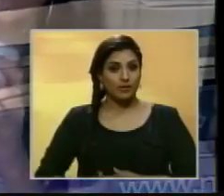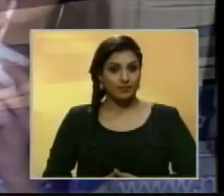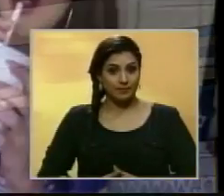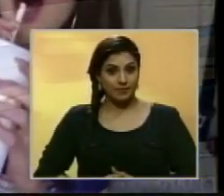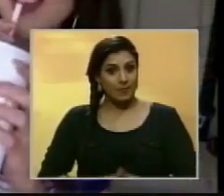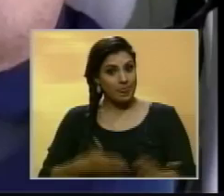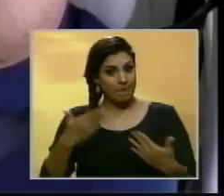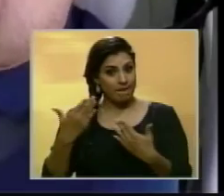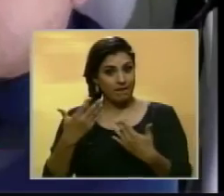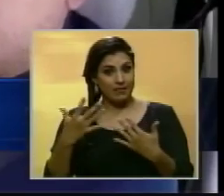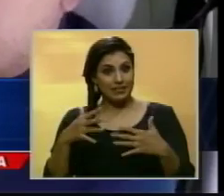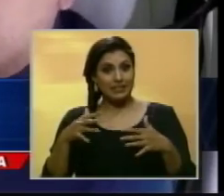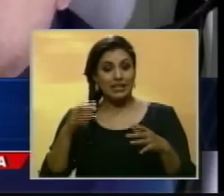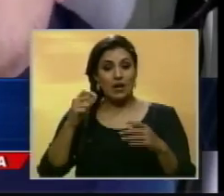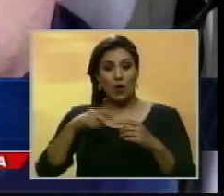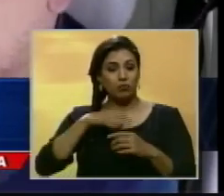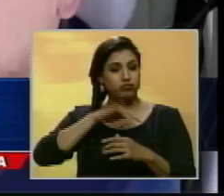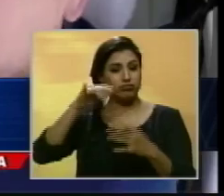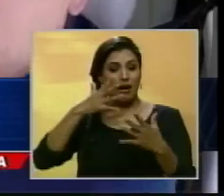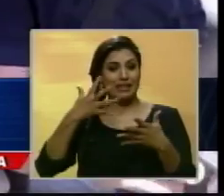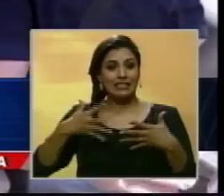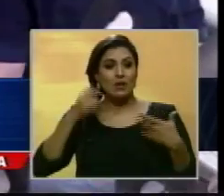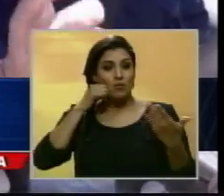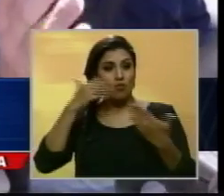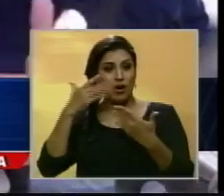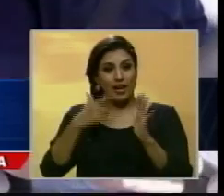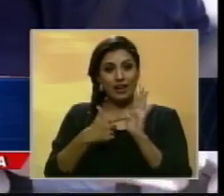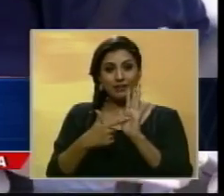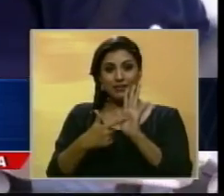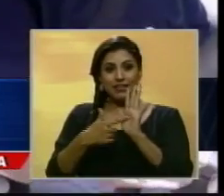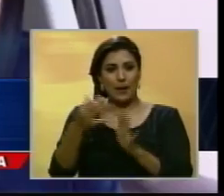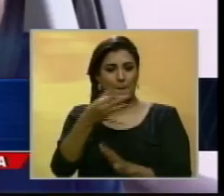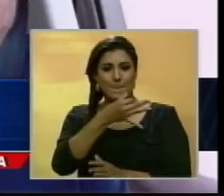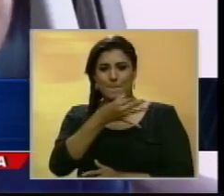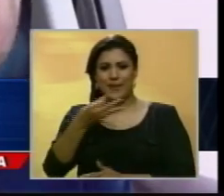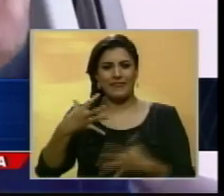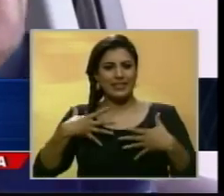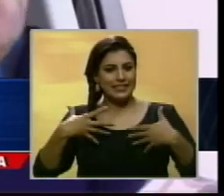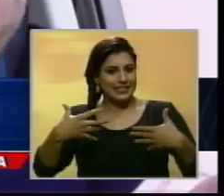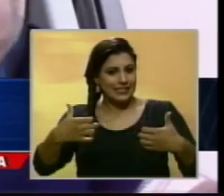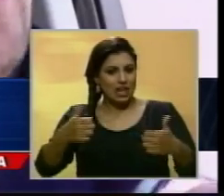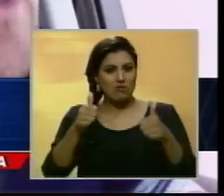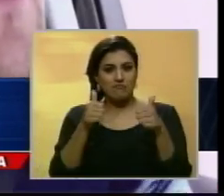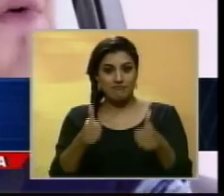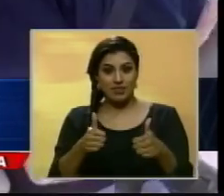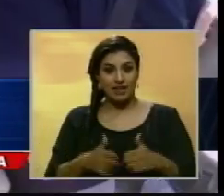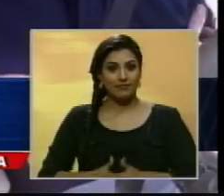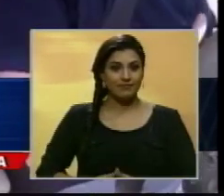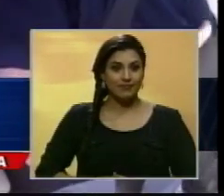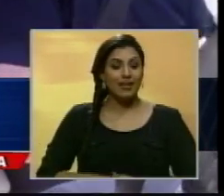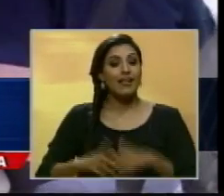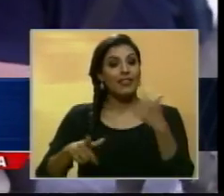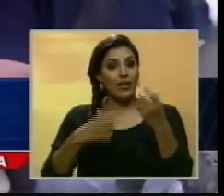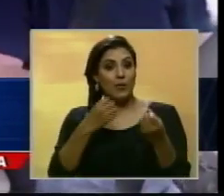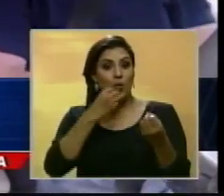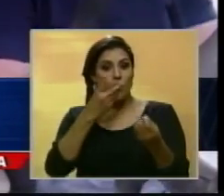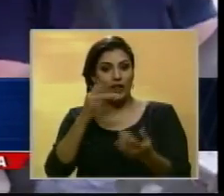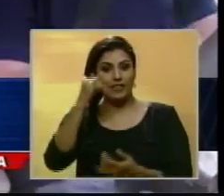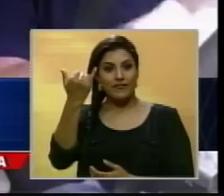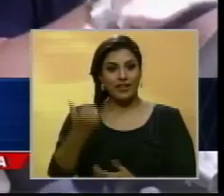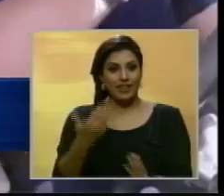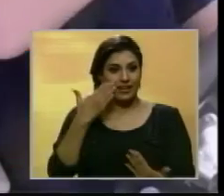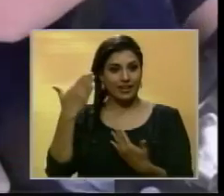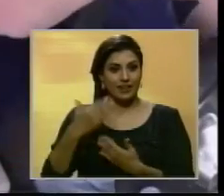Estrellas. Adrenalina al máximo. Selena mostró estar en perfecto estado de salud. Los detalles con Federica